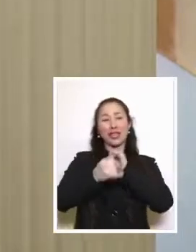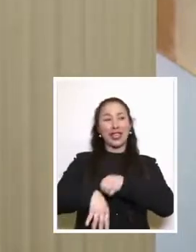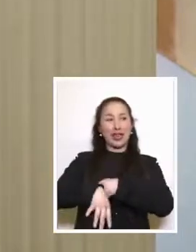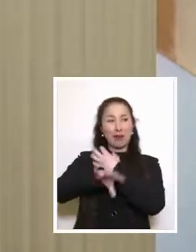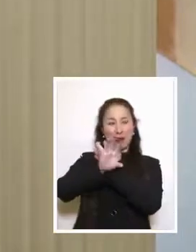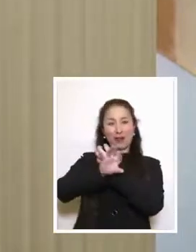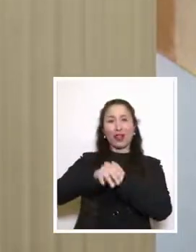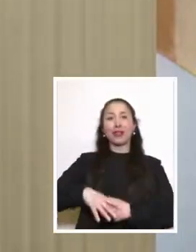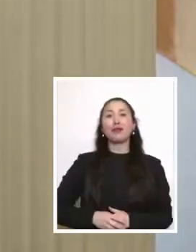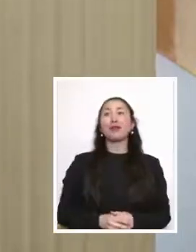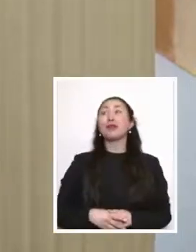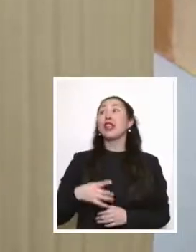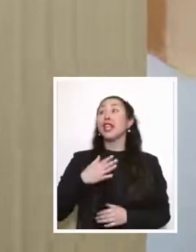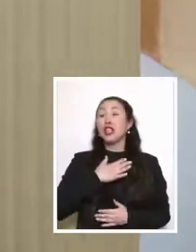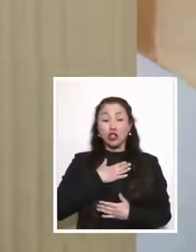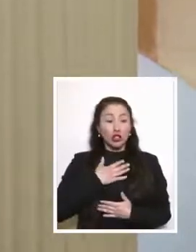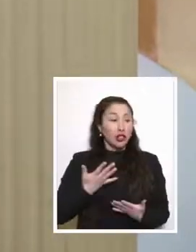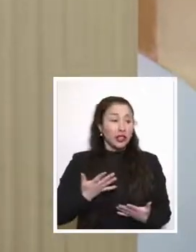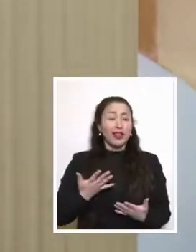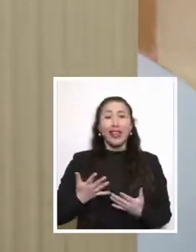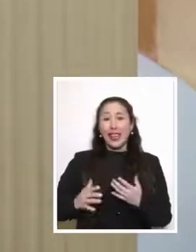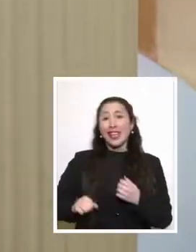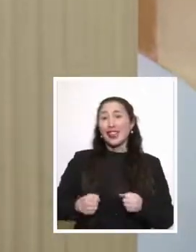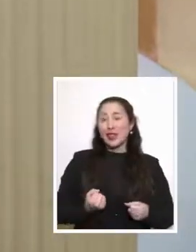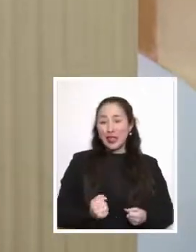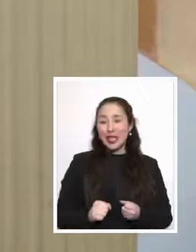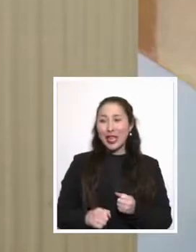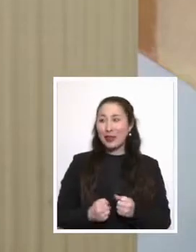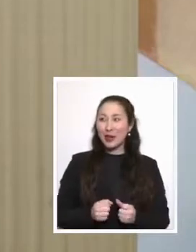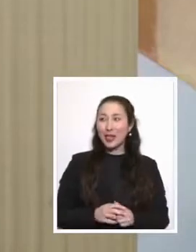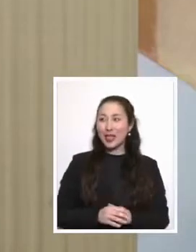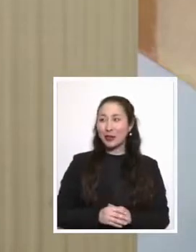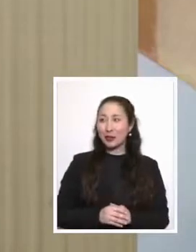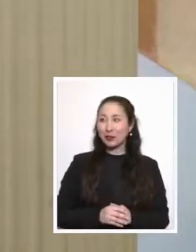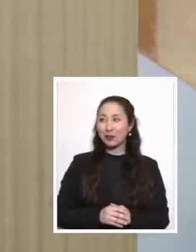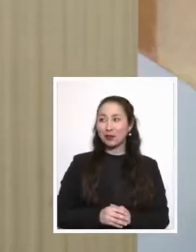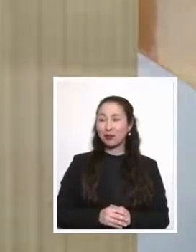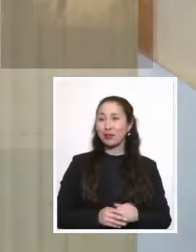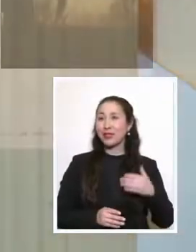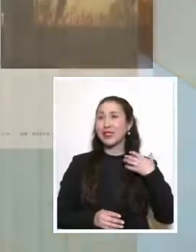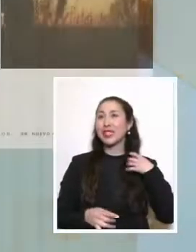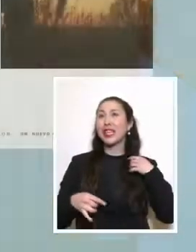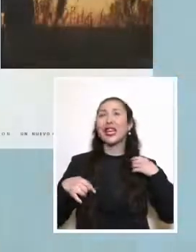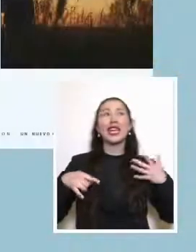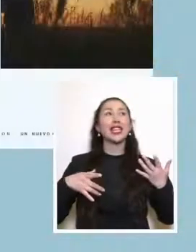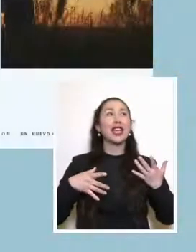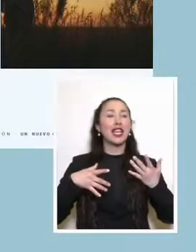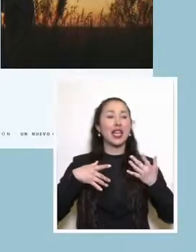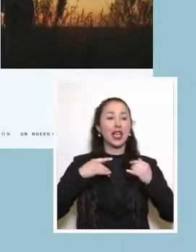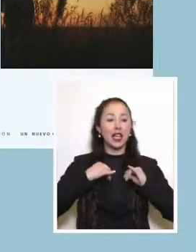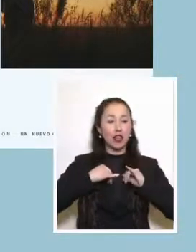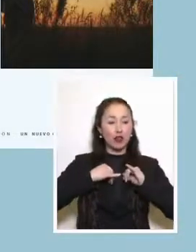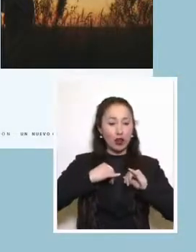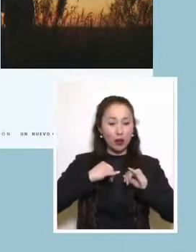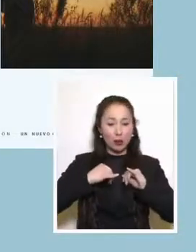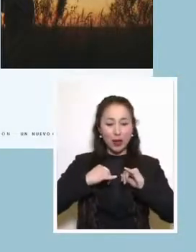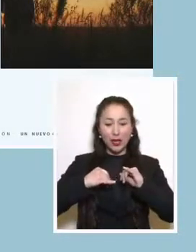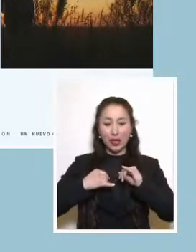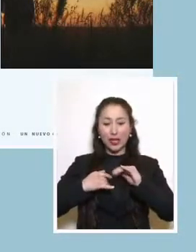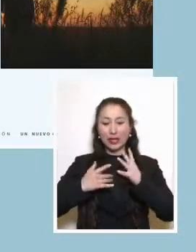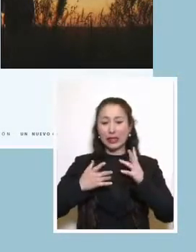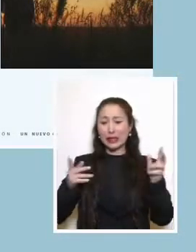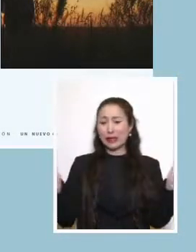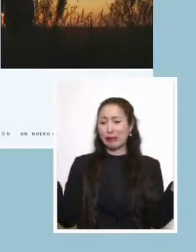Bueno, yo estoy nerviosa. No se puede resumir este informe en una presentación